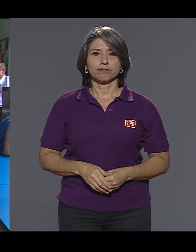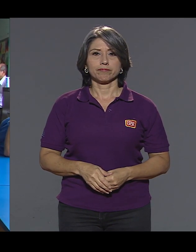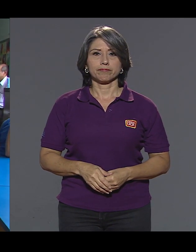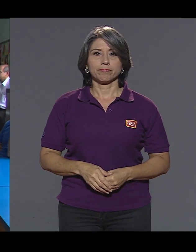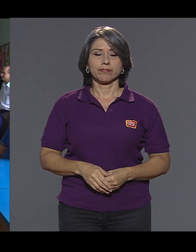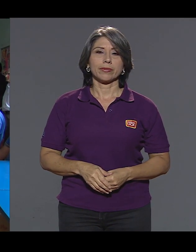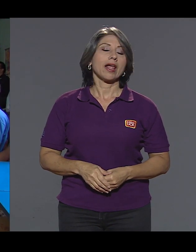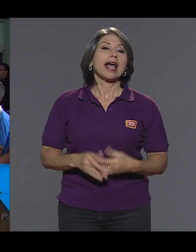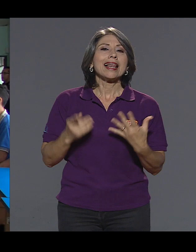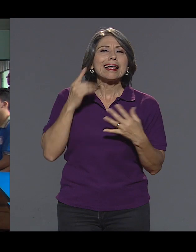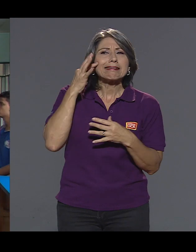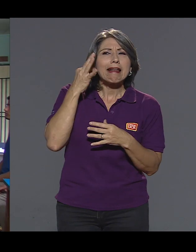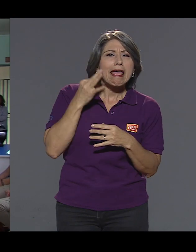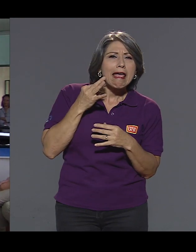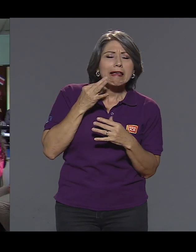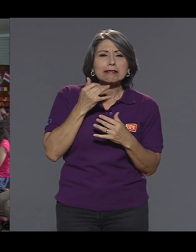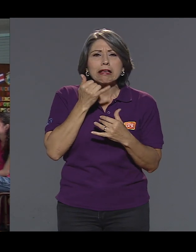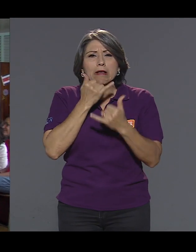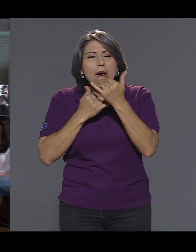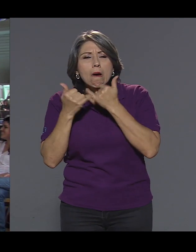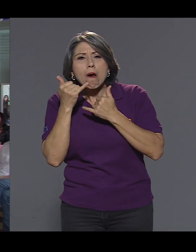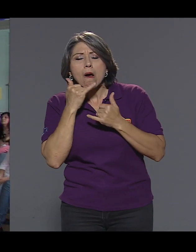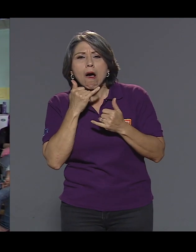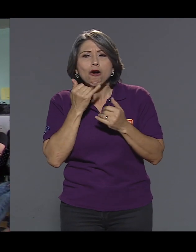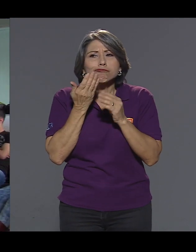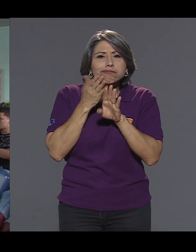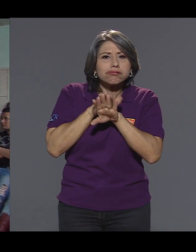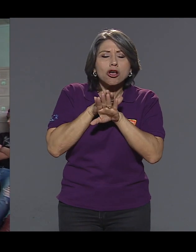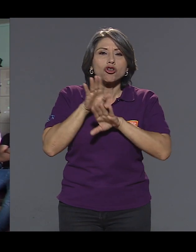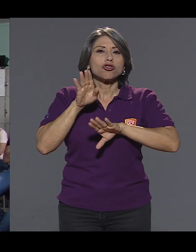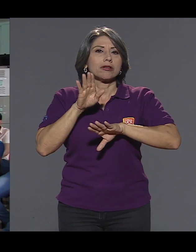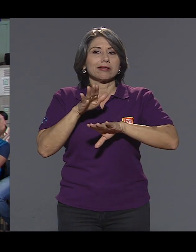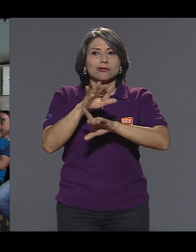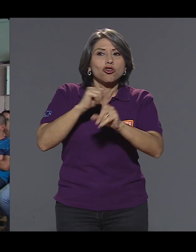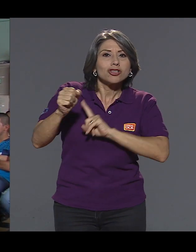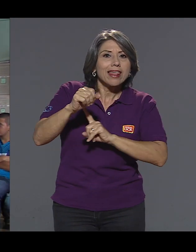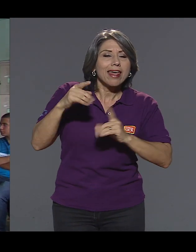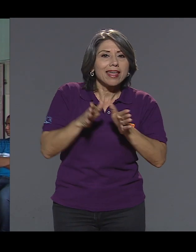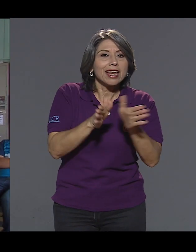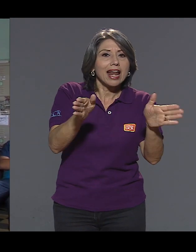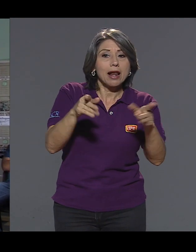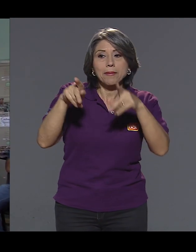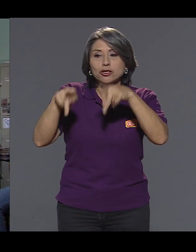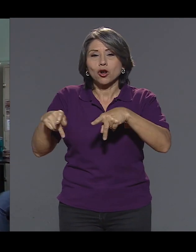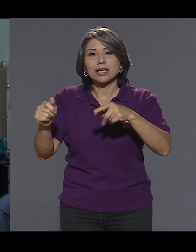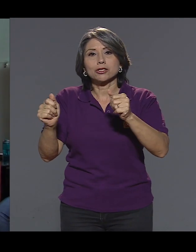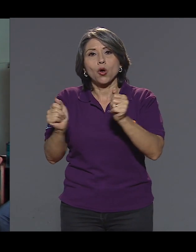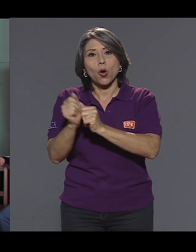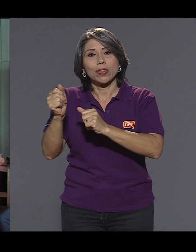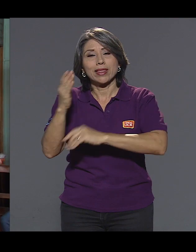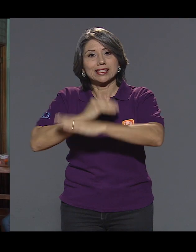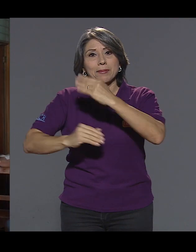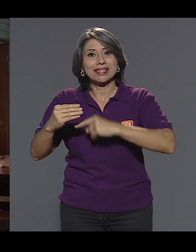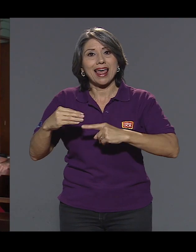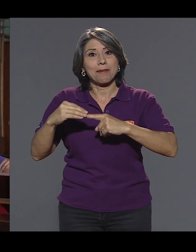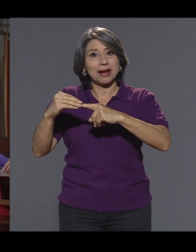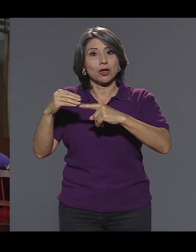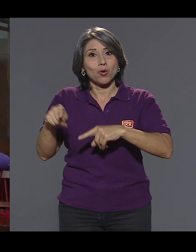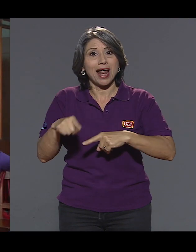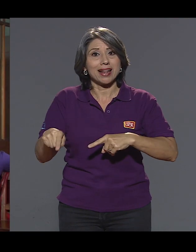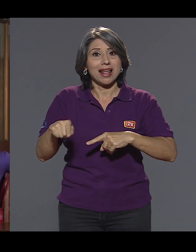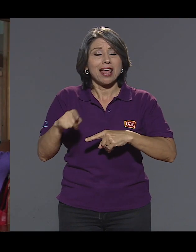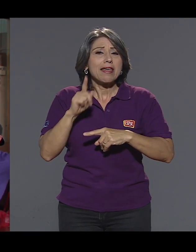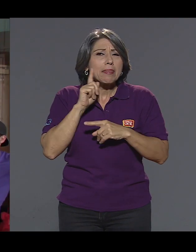Los tabúes sobre la sexualidad en general y la de las personas con discapacidad en particular siguen teniendo mucha fuerza en nuestra